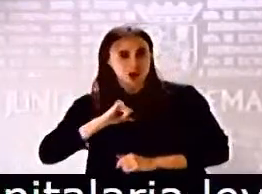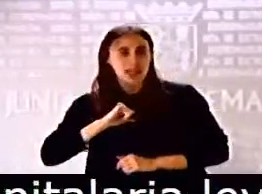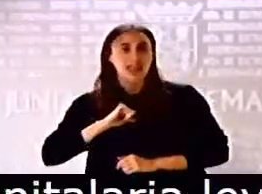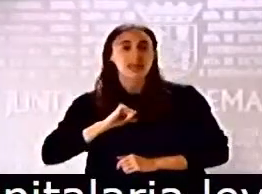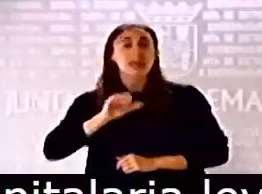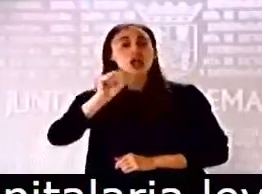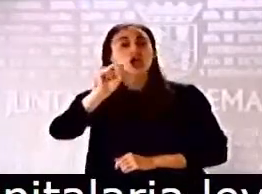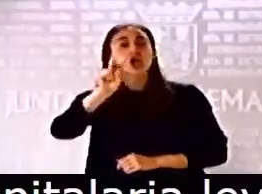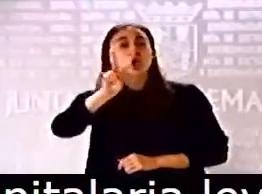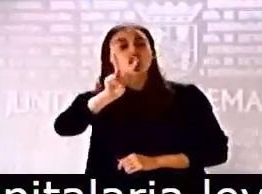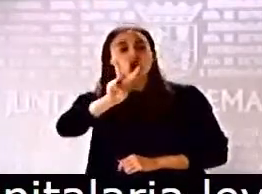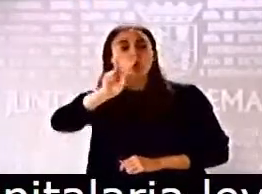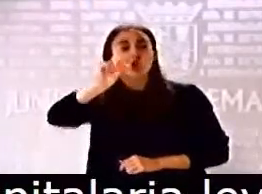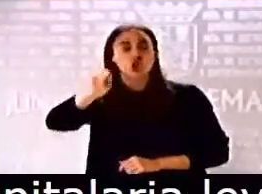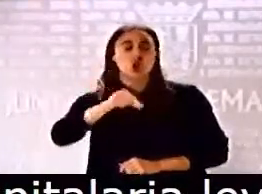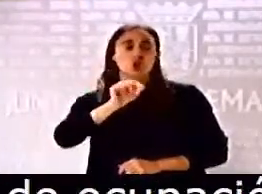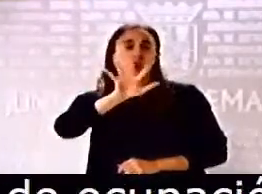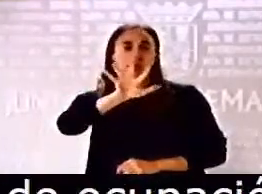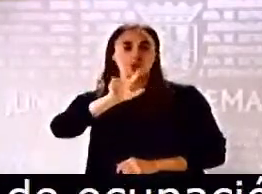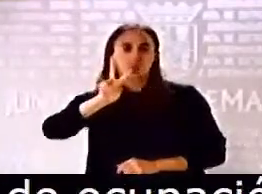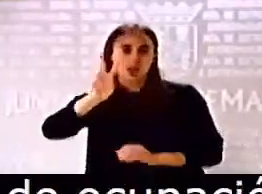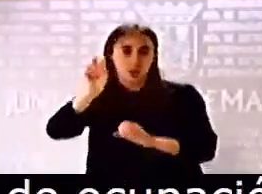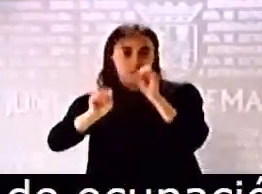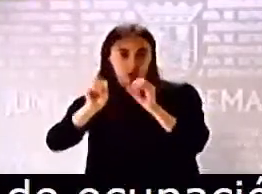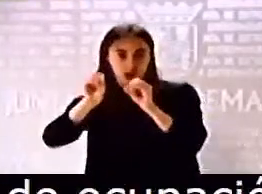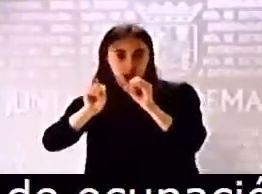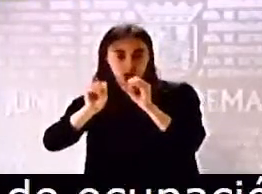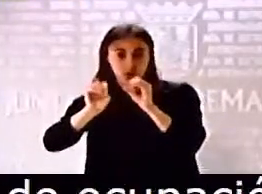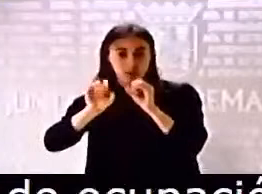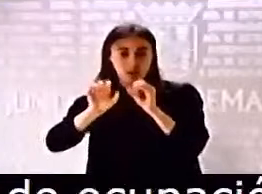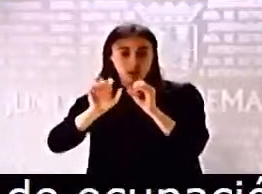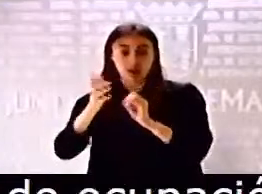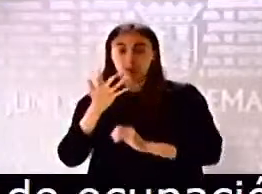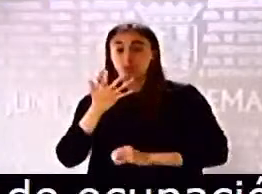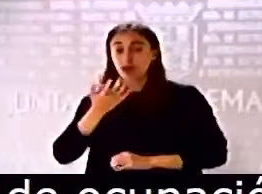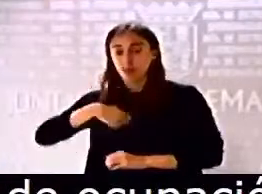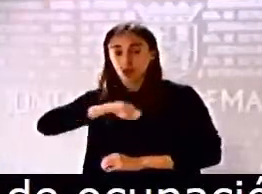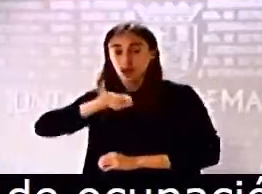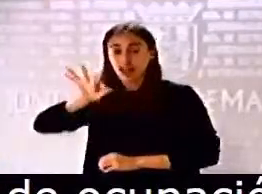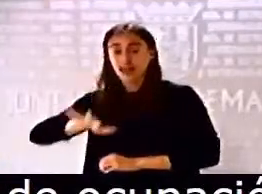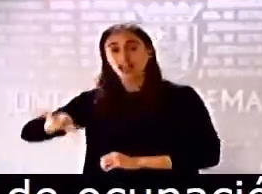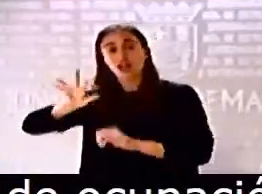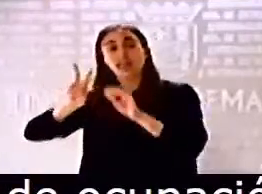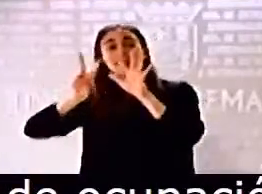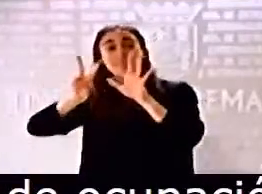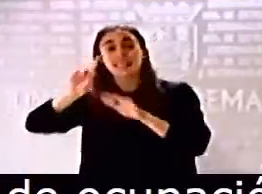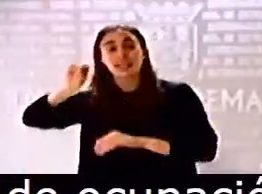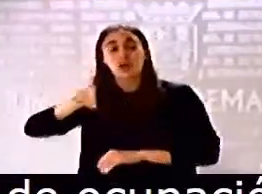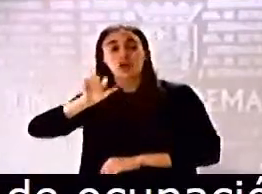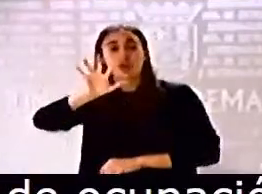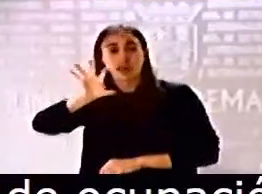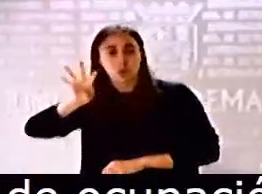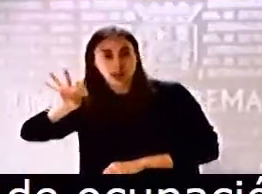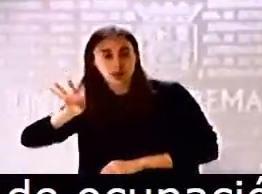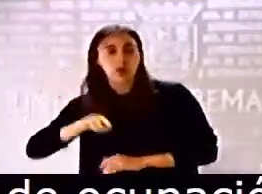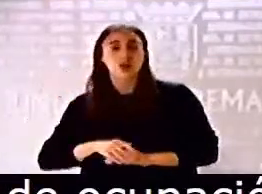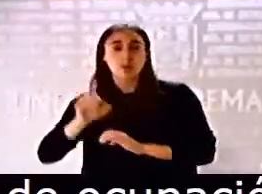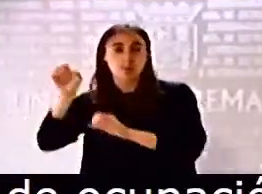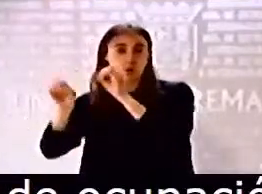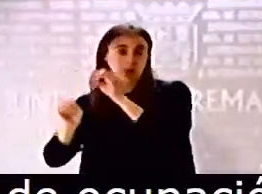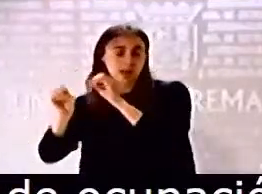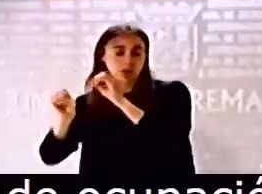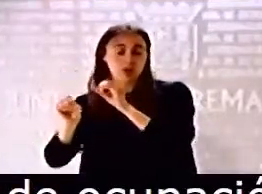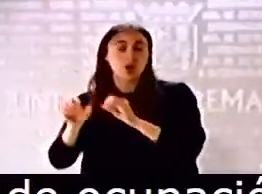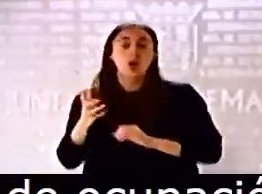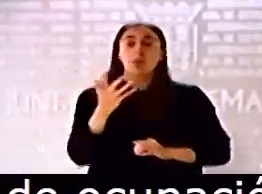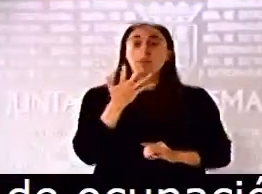el 2,52%, frente a un 7,94% de la media nacional, o en el ámbito de